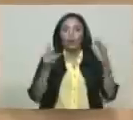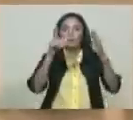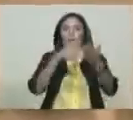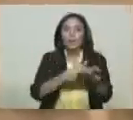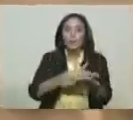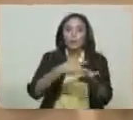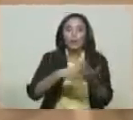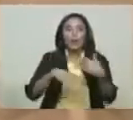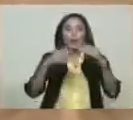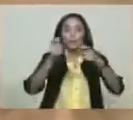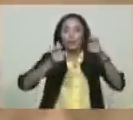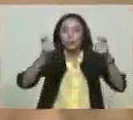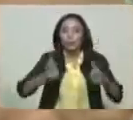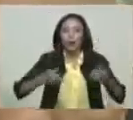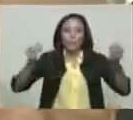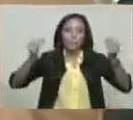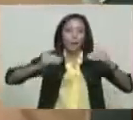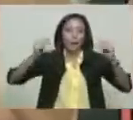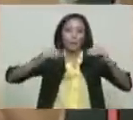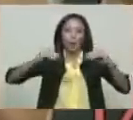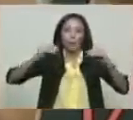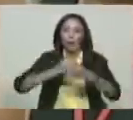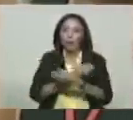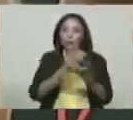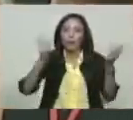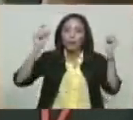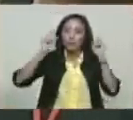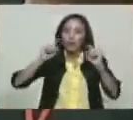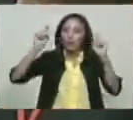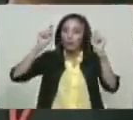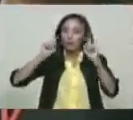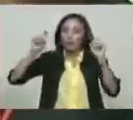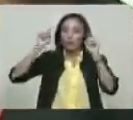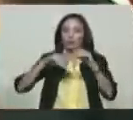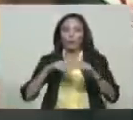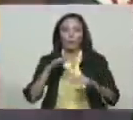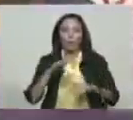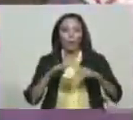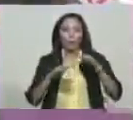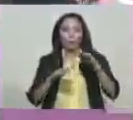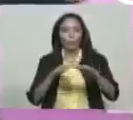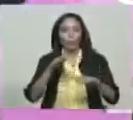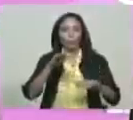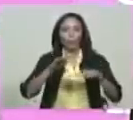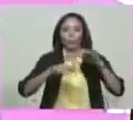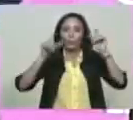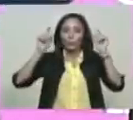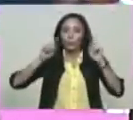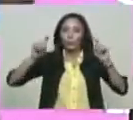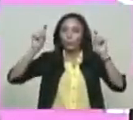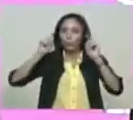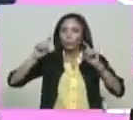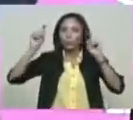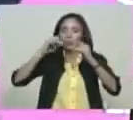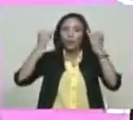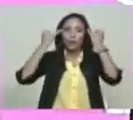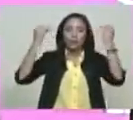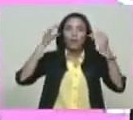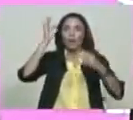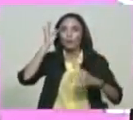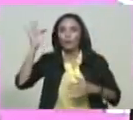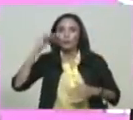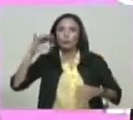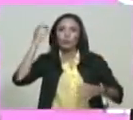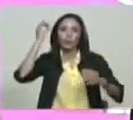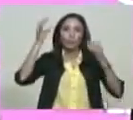y más, porque son procesos de formación que van por abajo, intraprocesos culturales, ideológicos, políticos,